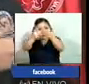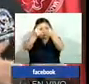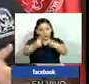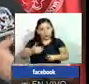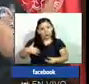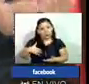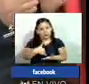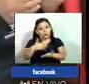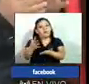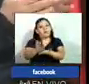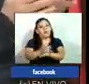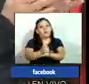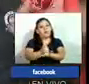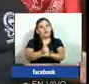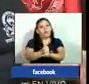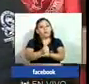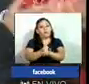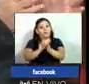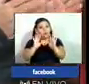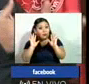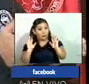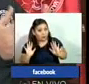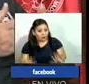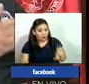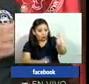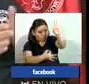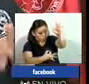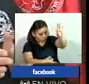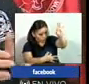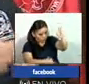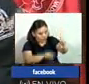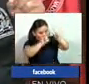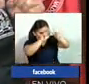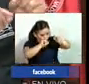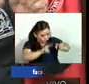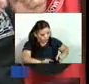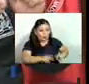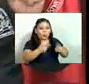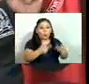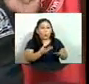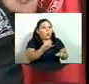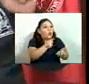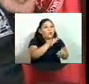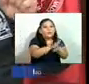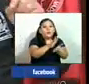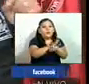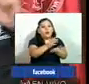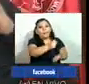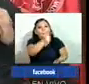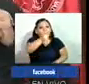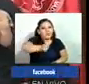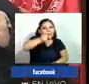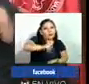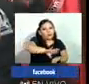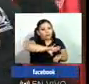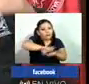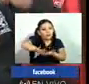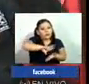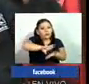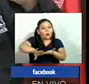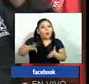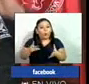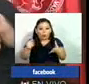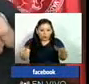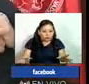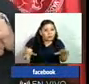Ministerio de Hacienda es decir cuando se presenta la programación de la ejecución presupuestaria es decir el número de transferencias mensuales que deben realizar o el